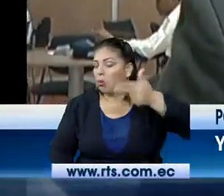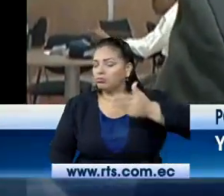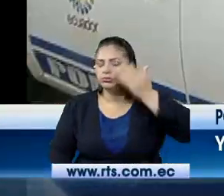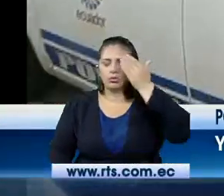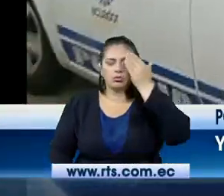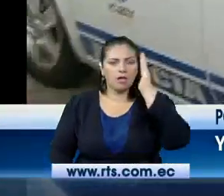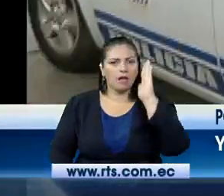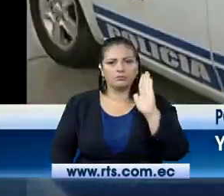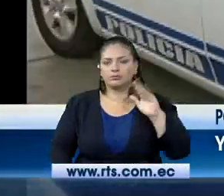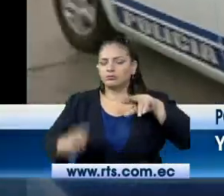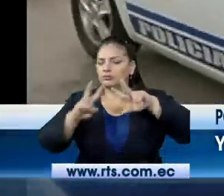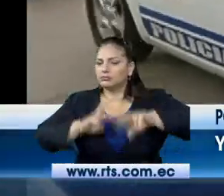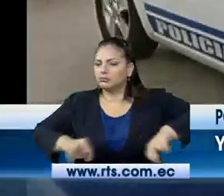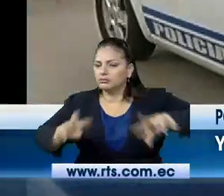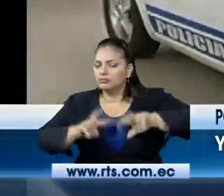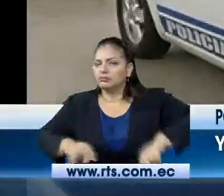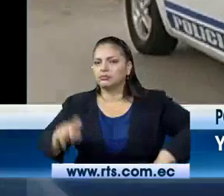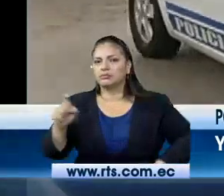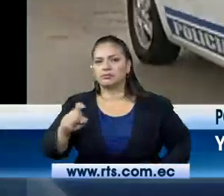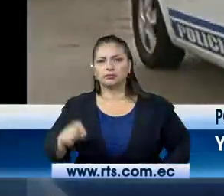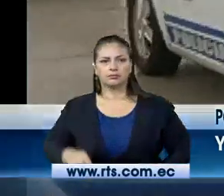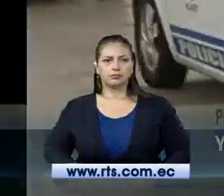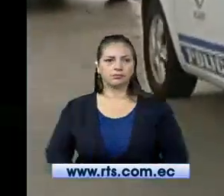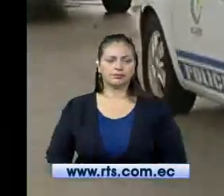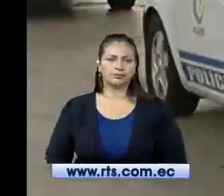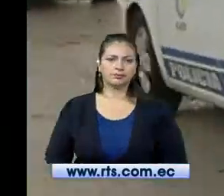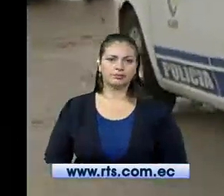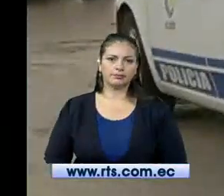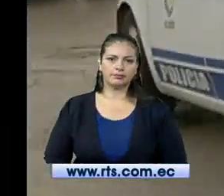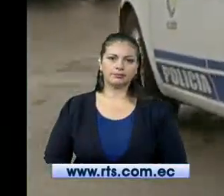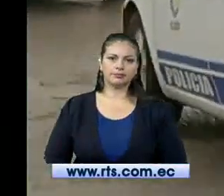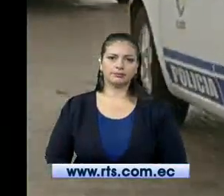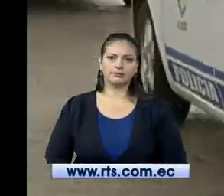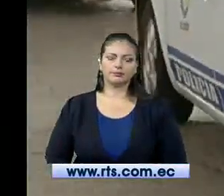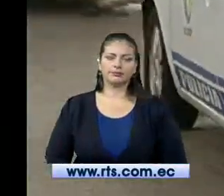caso. Informó Ítalo Ruiz.